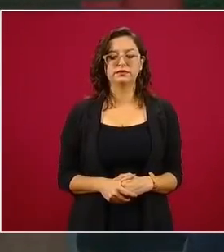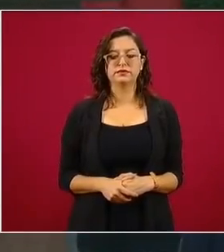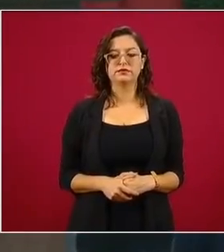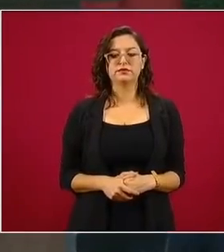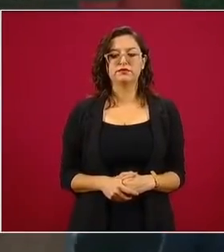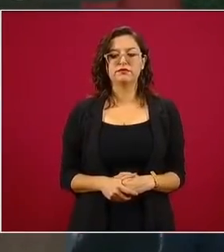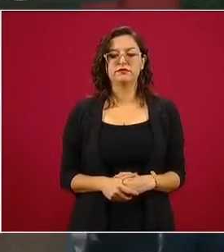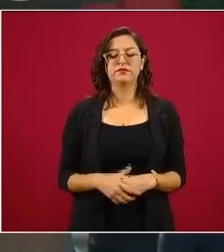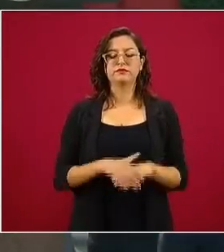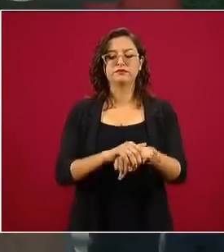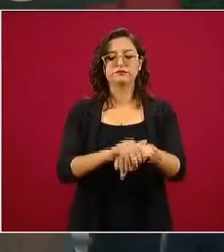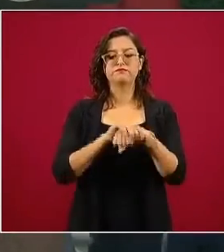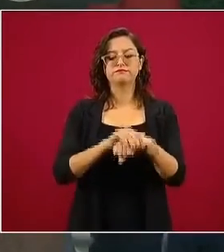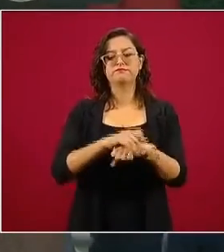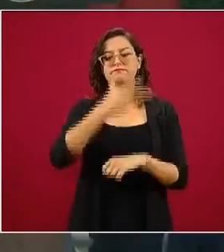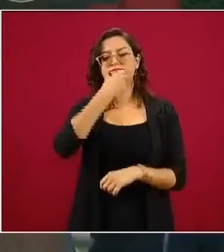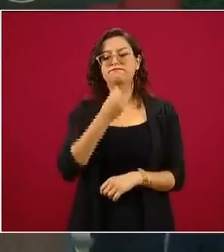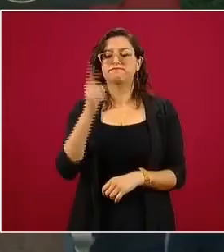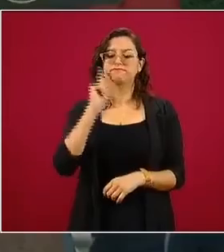Amigas, amigos,